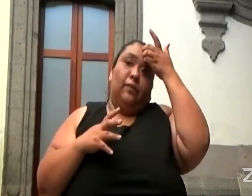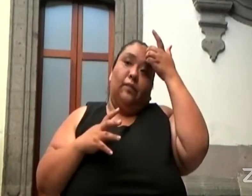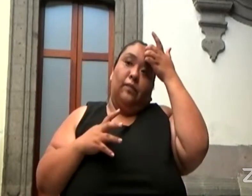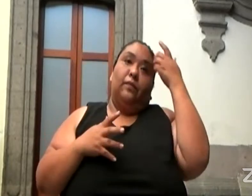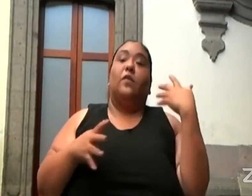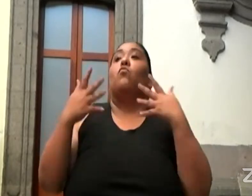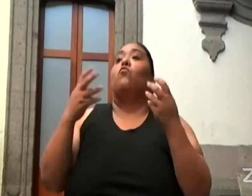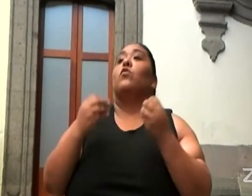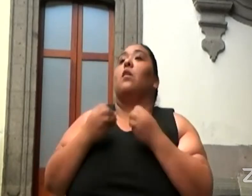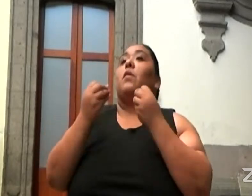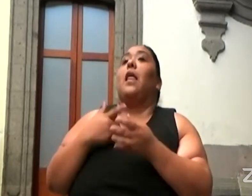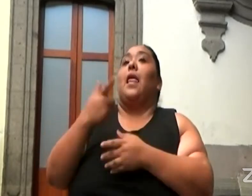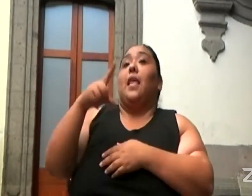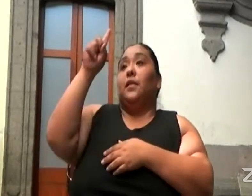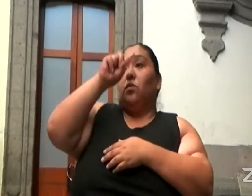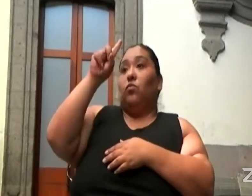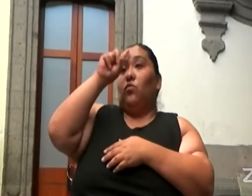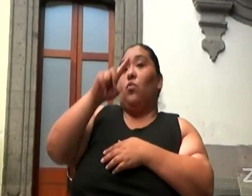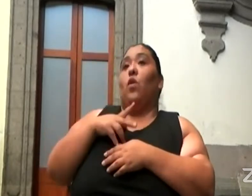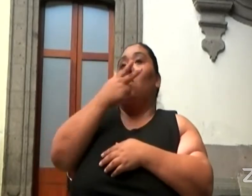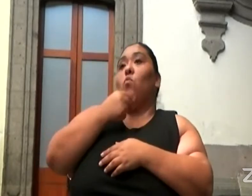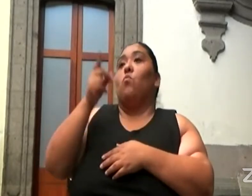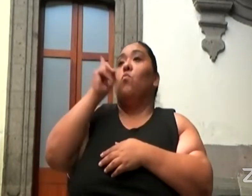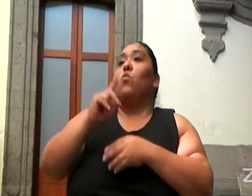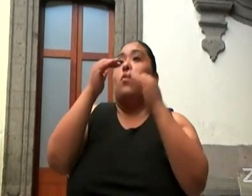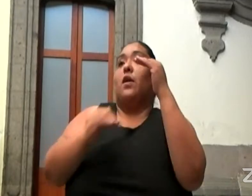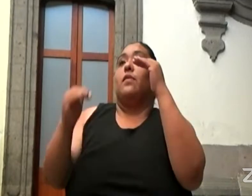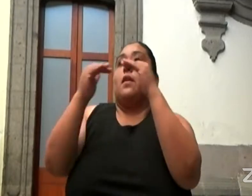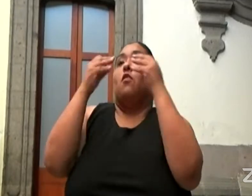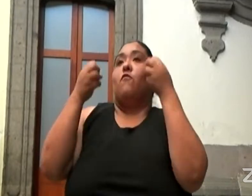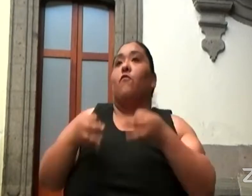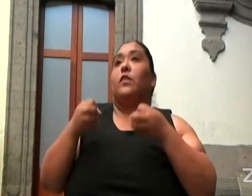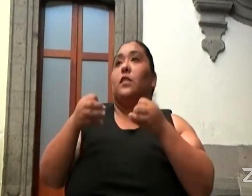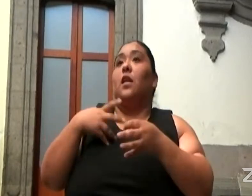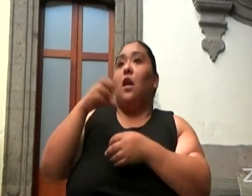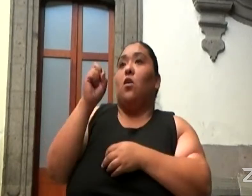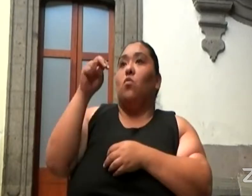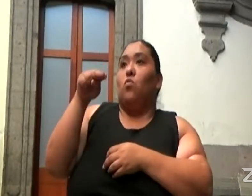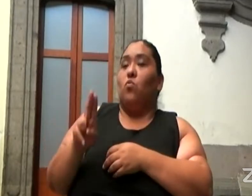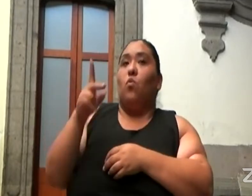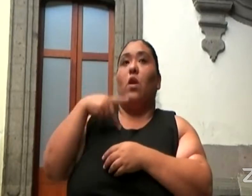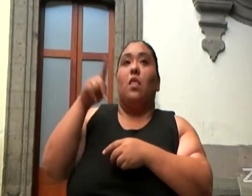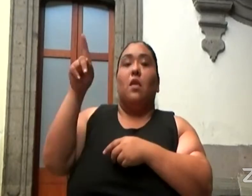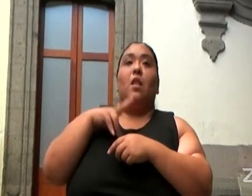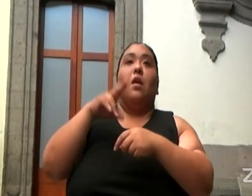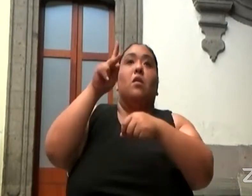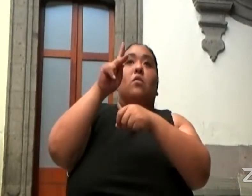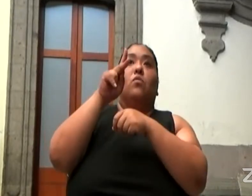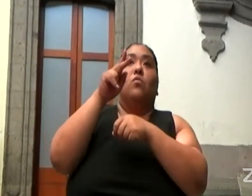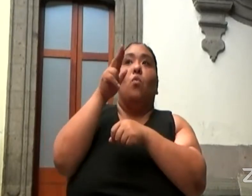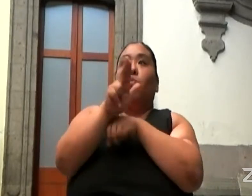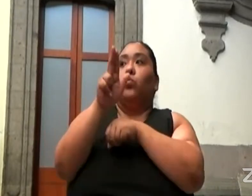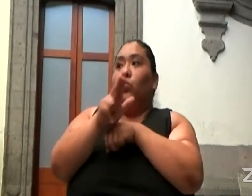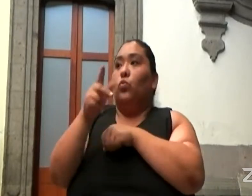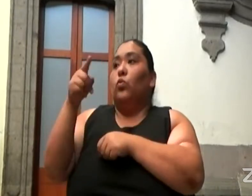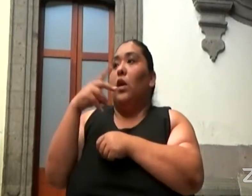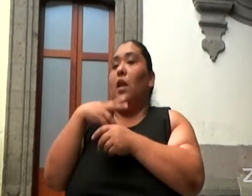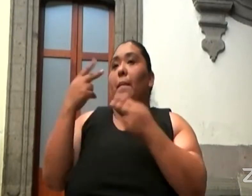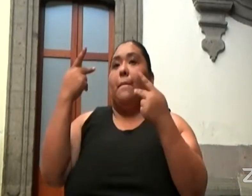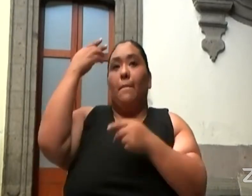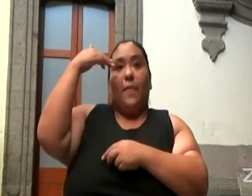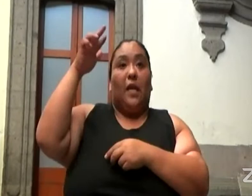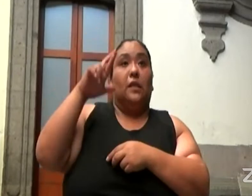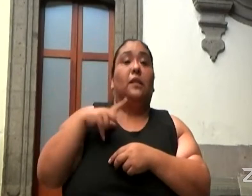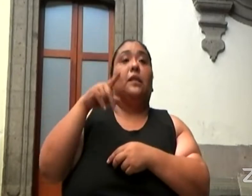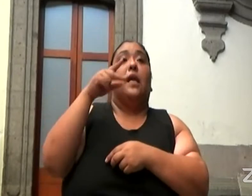Oficina del Alto Comisionado de las Naciones Unidas para los Derechos Humanos en Honduras, la maestra Iris Aide Rojas